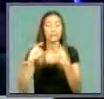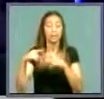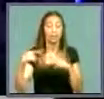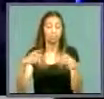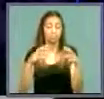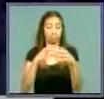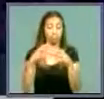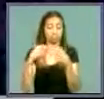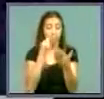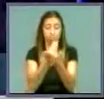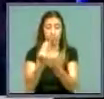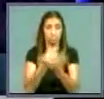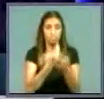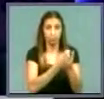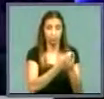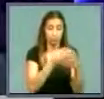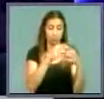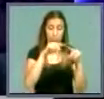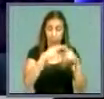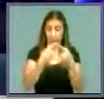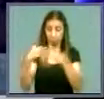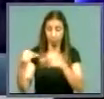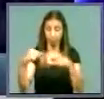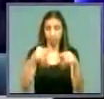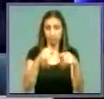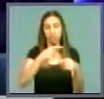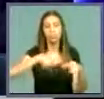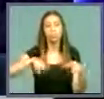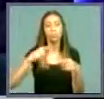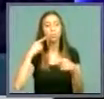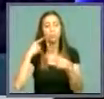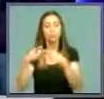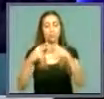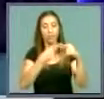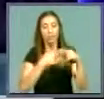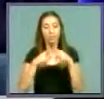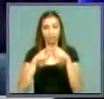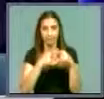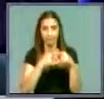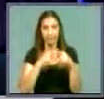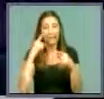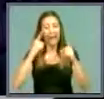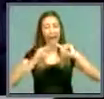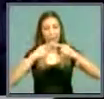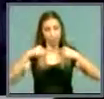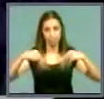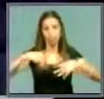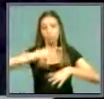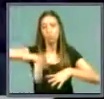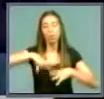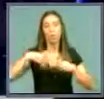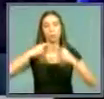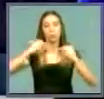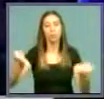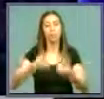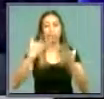que representen distintos partidos políticos o no, cómo podemos generar el consenso para algo que nos ayude a seguir